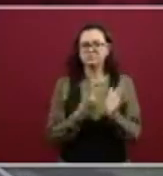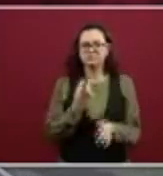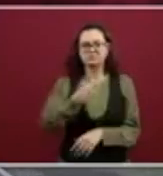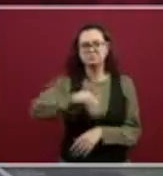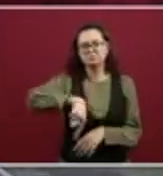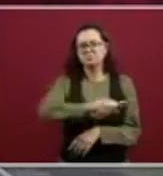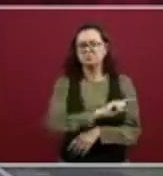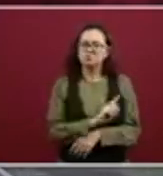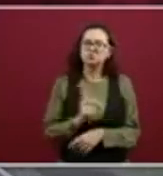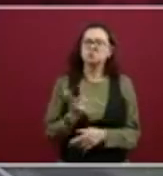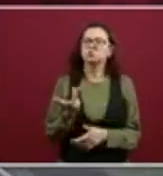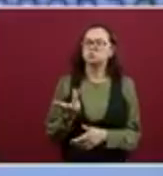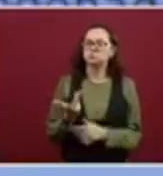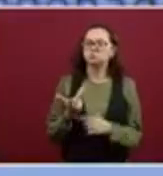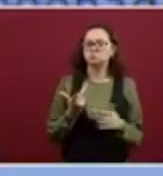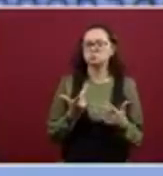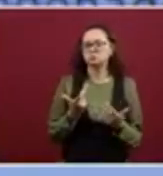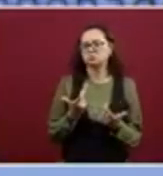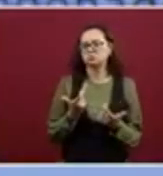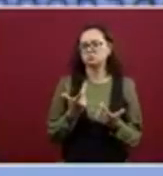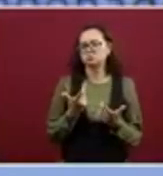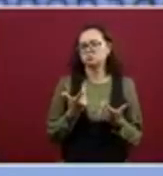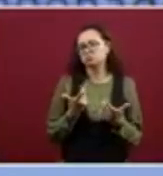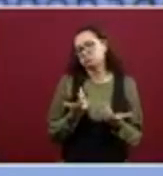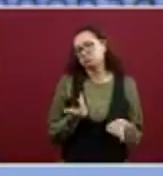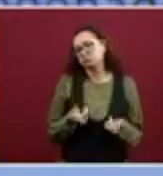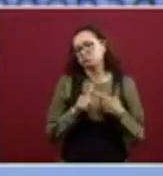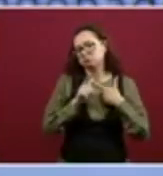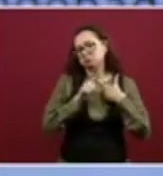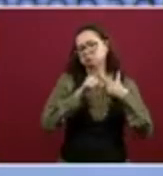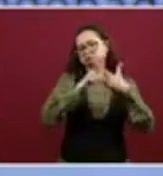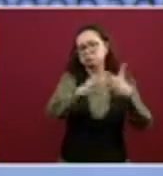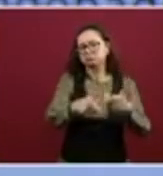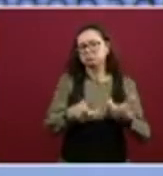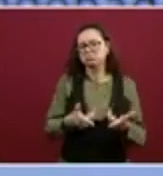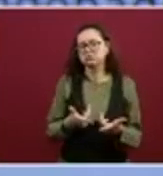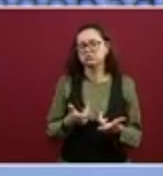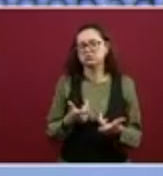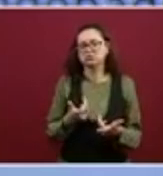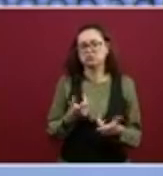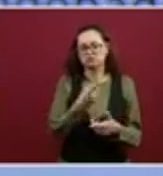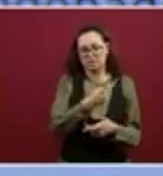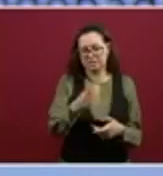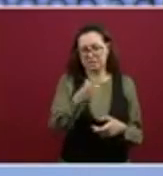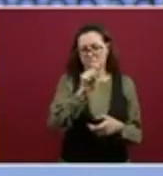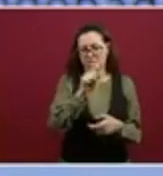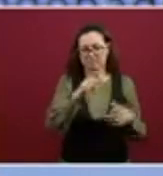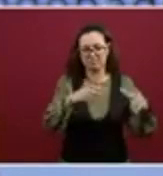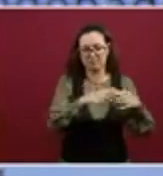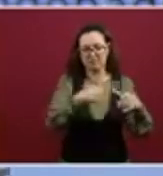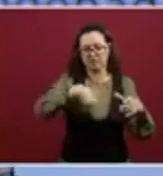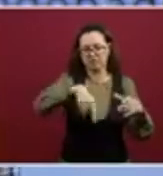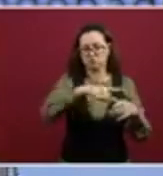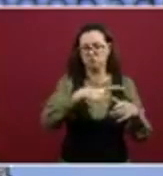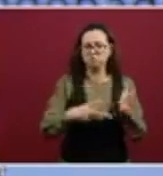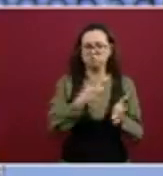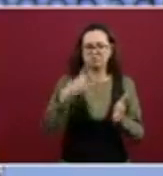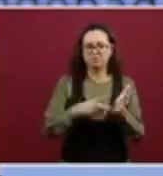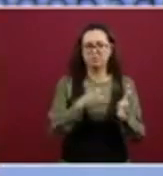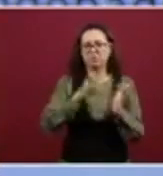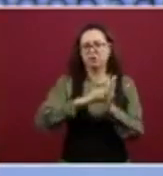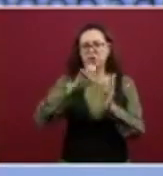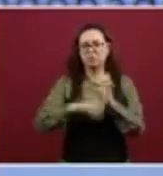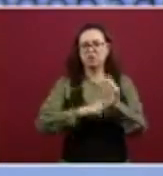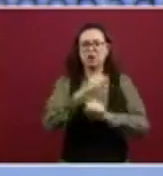beneficiarios, insisto, solamente de lo que le llamamos pues, el top, top 120. Tenemos, por ejemplo, que en